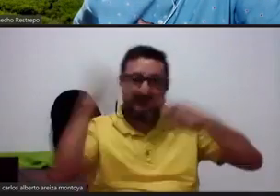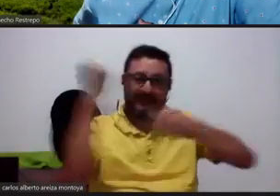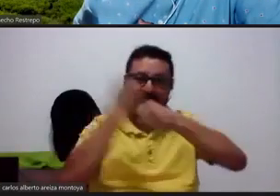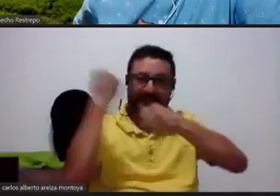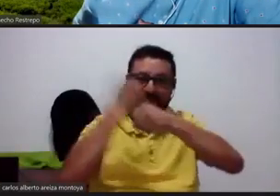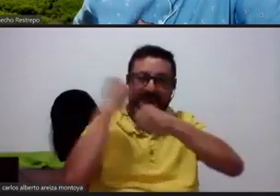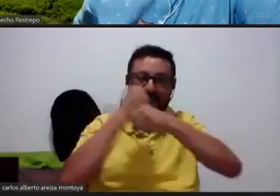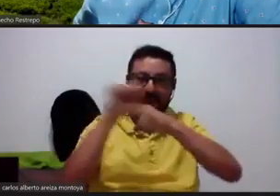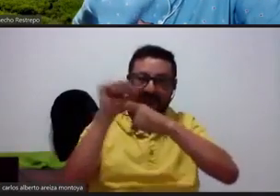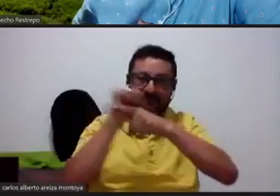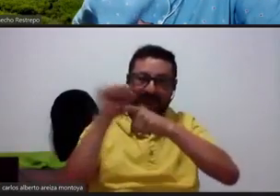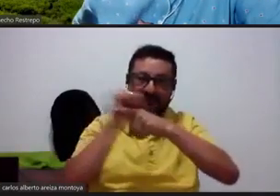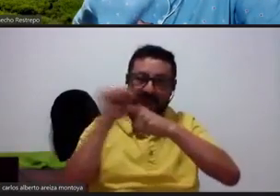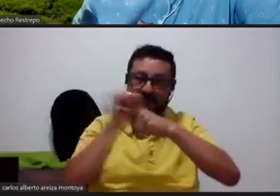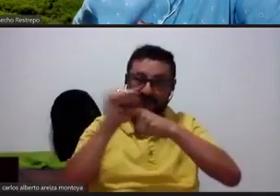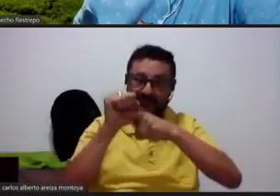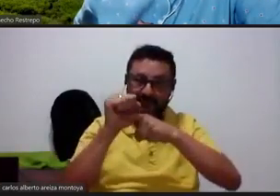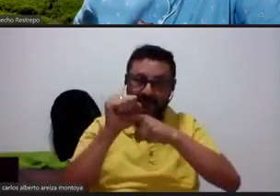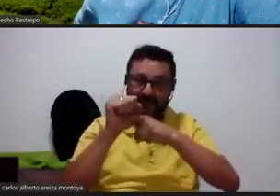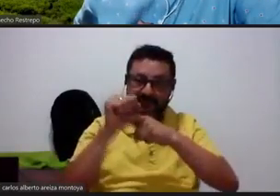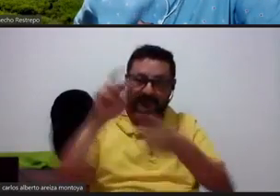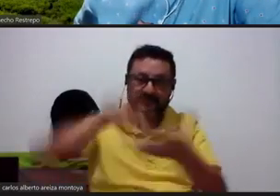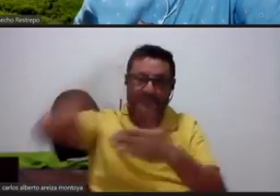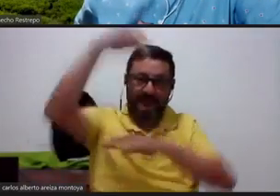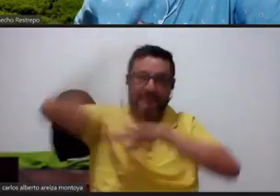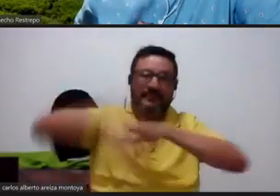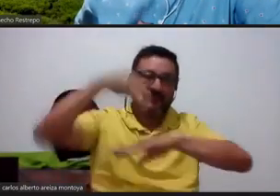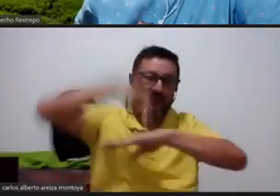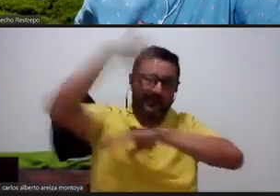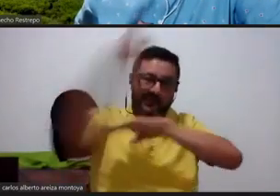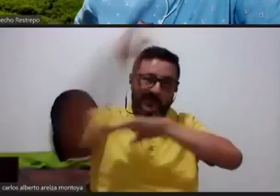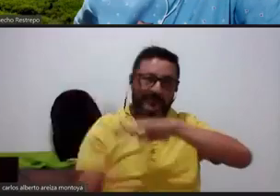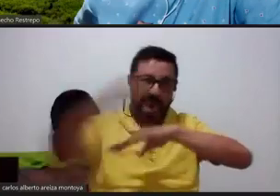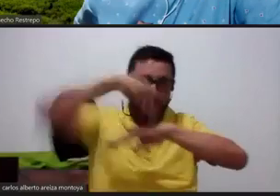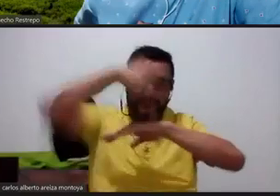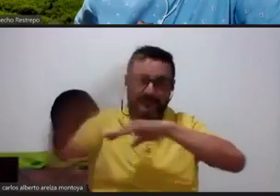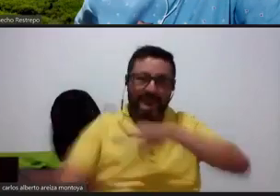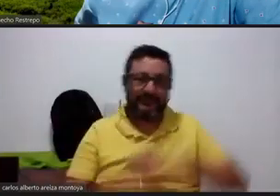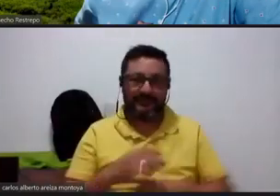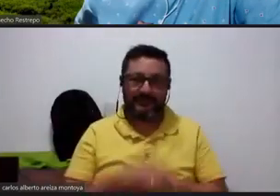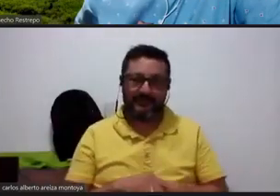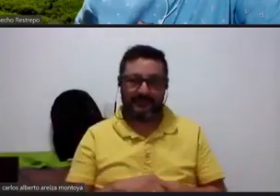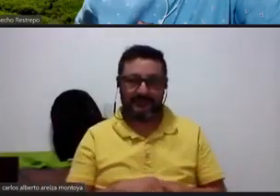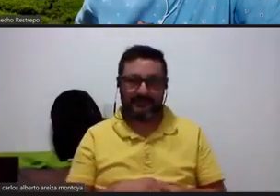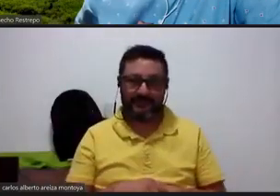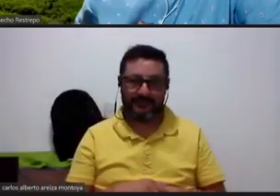no es solo ir y clavarse, ¿sí? Si no es como